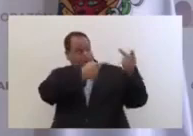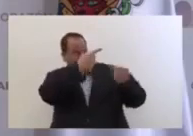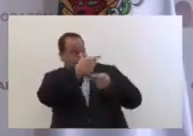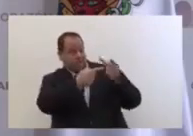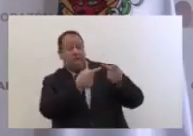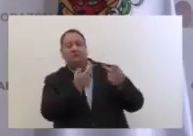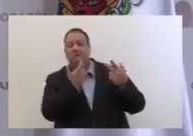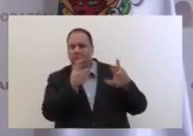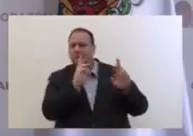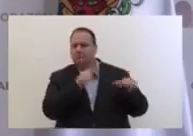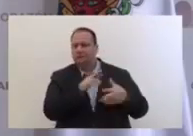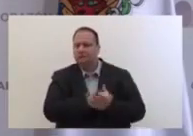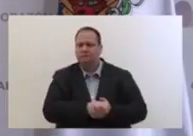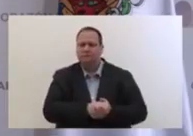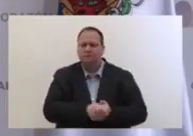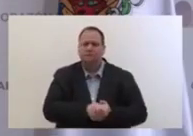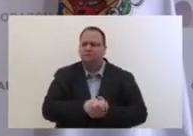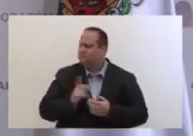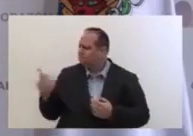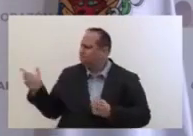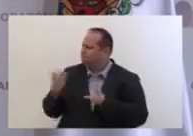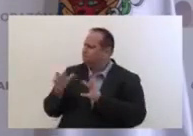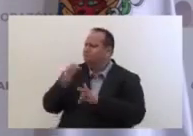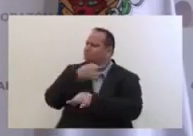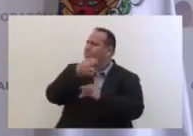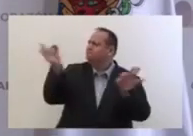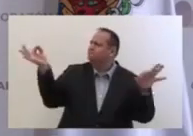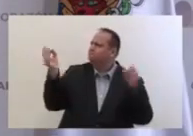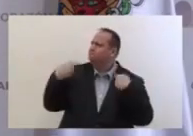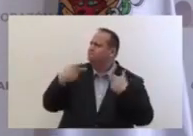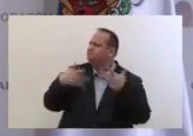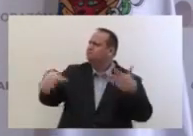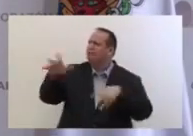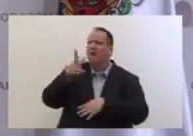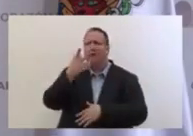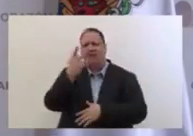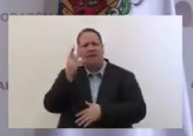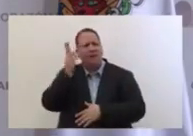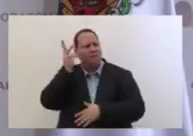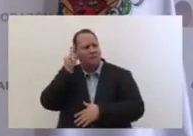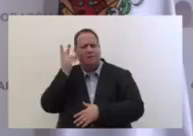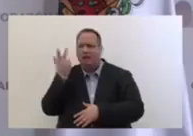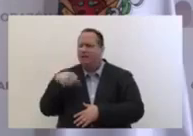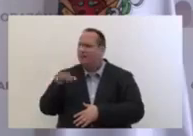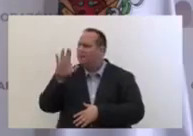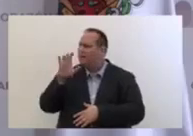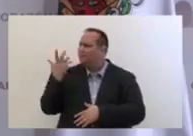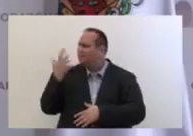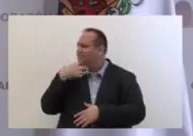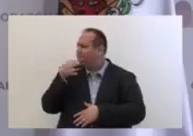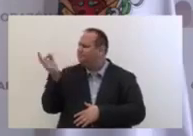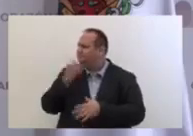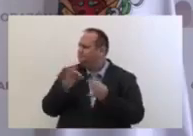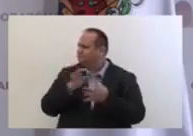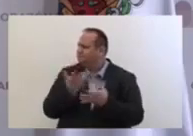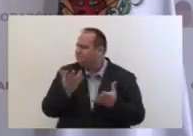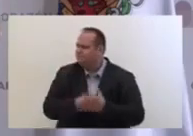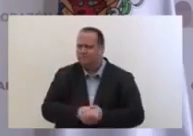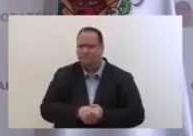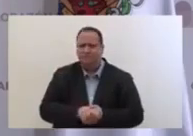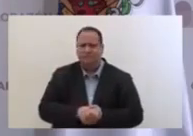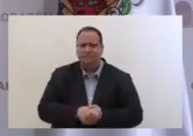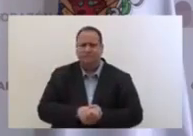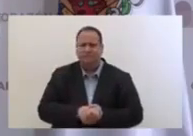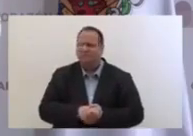al respecto y bueno, pues comparta con aquí los medios de comunicación y los ciudadanos bajacalifornianos